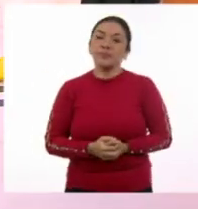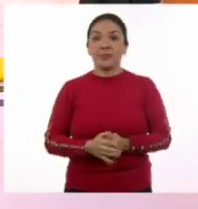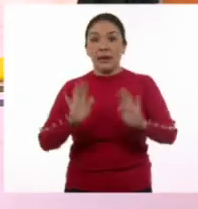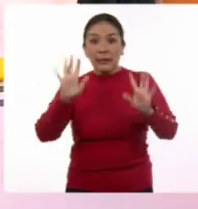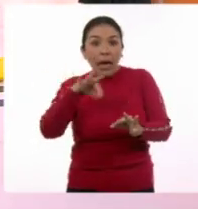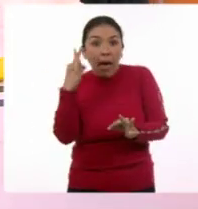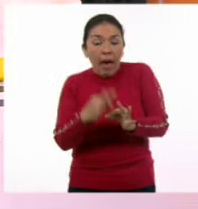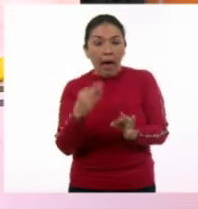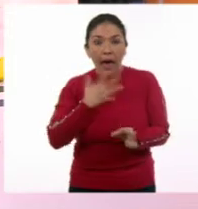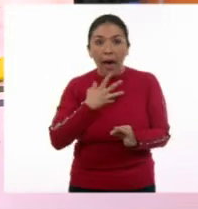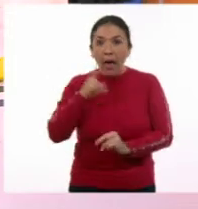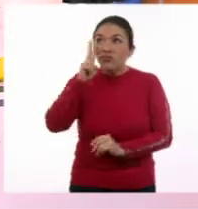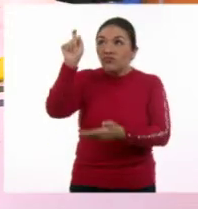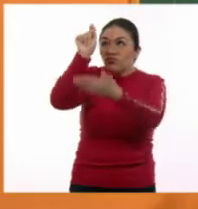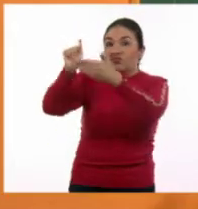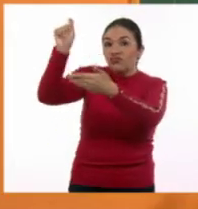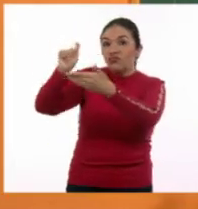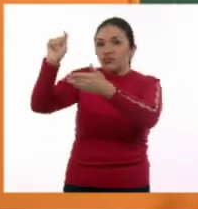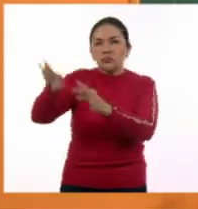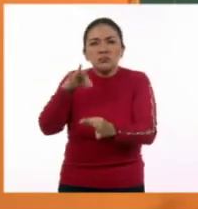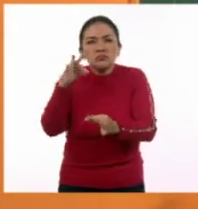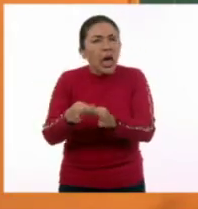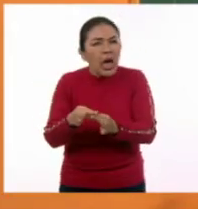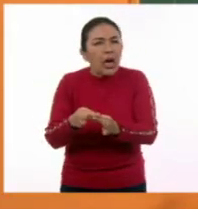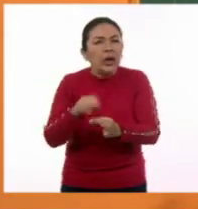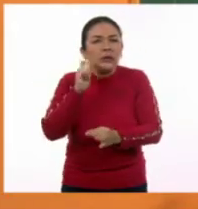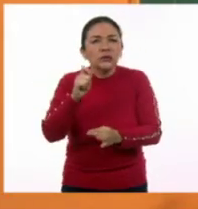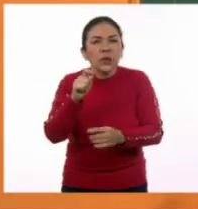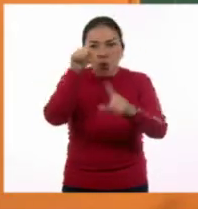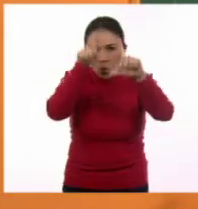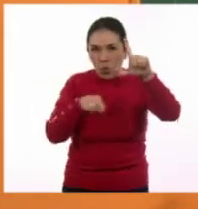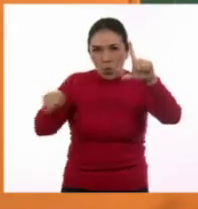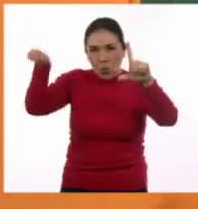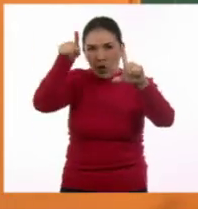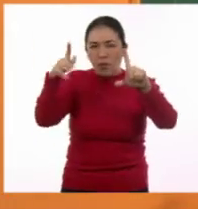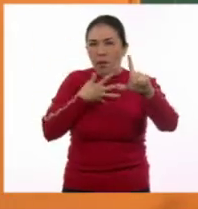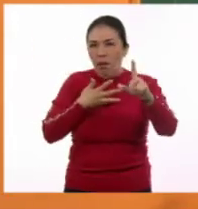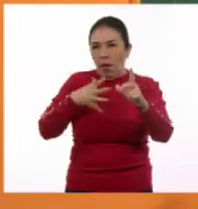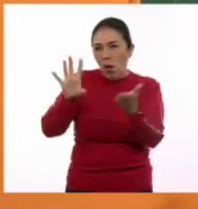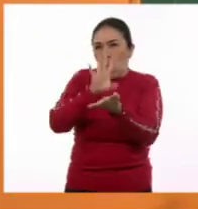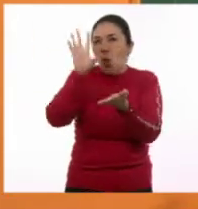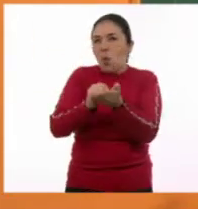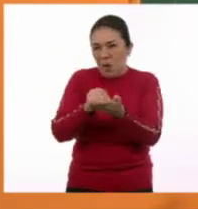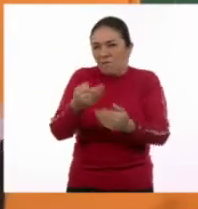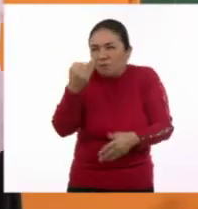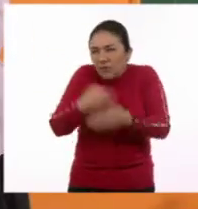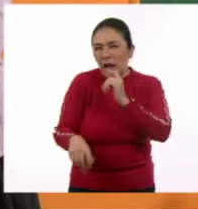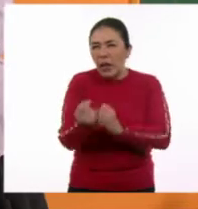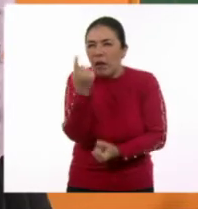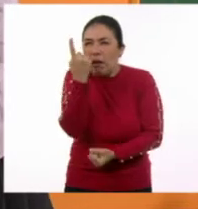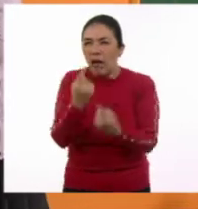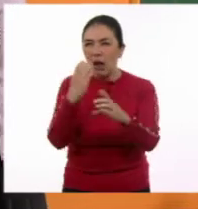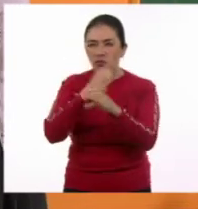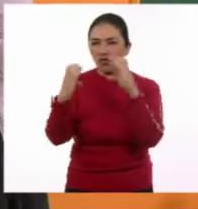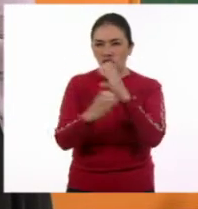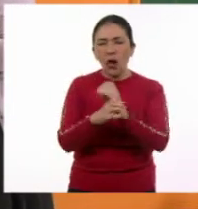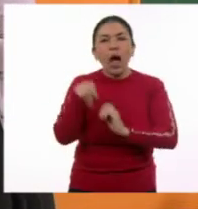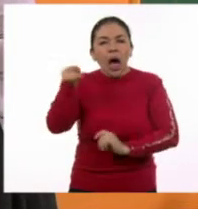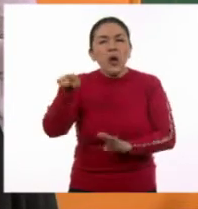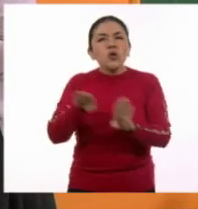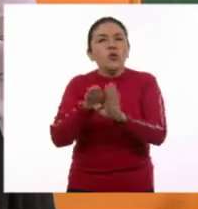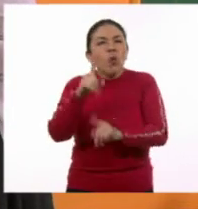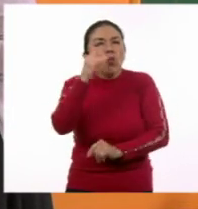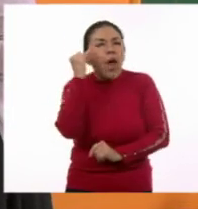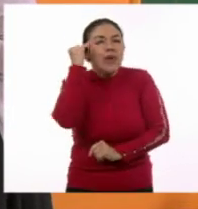tenemos entonces casi todo nuestro cuadro lleno aquí sólo tenemos una idea